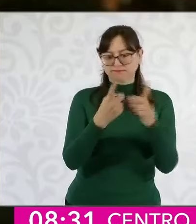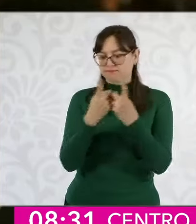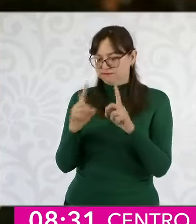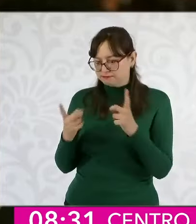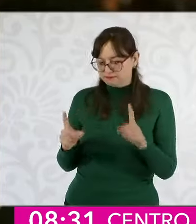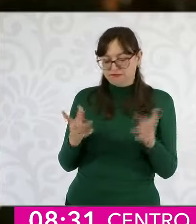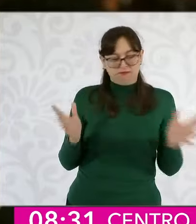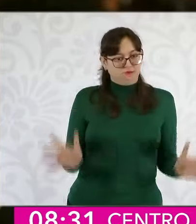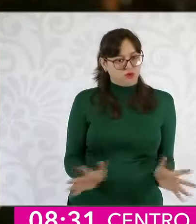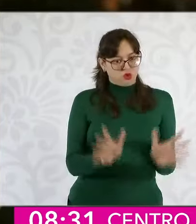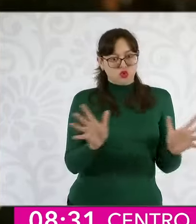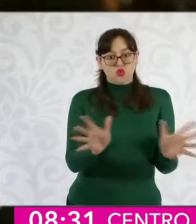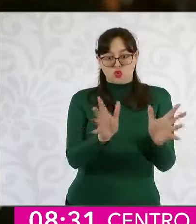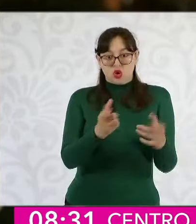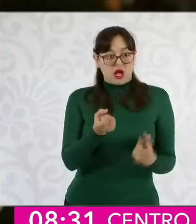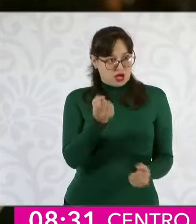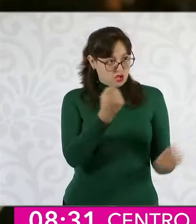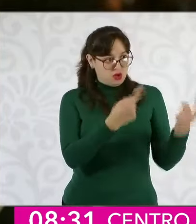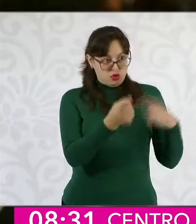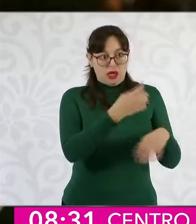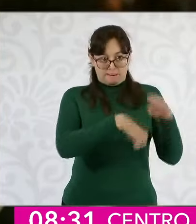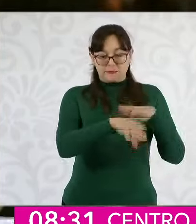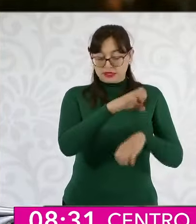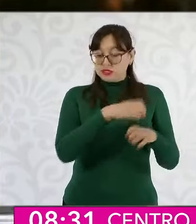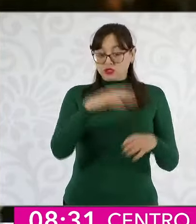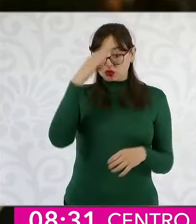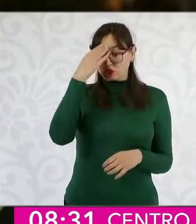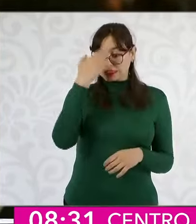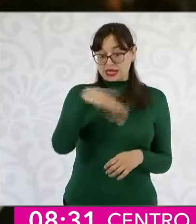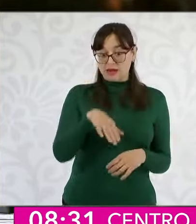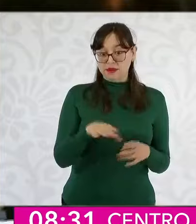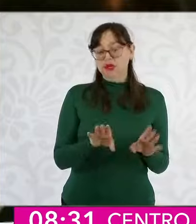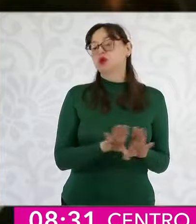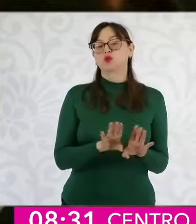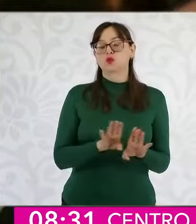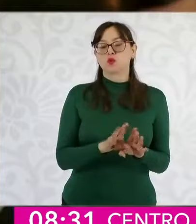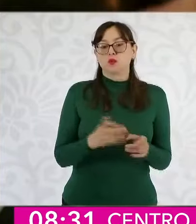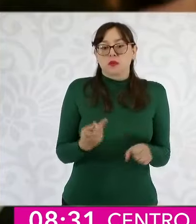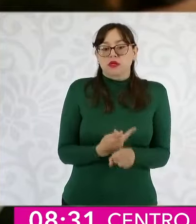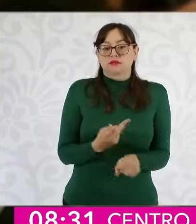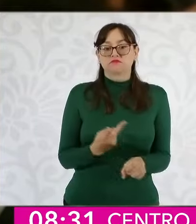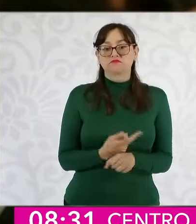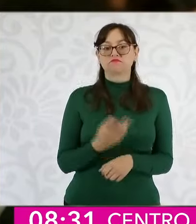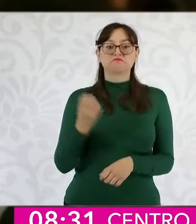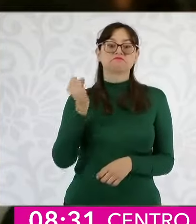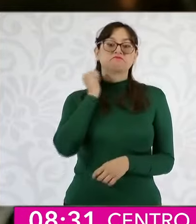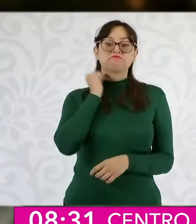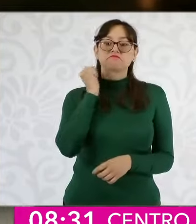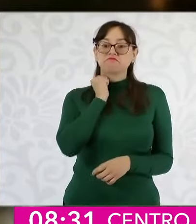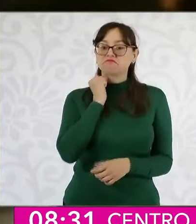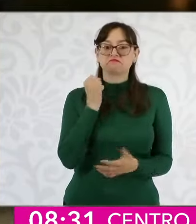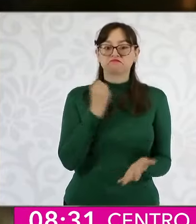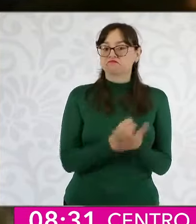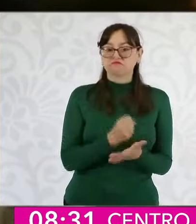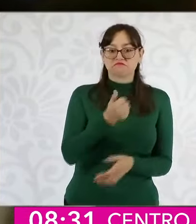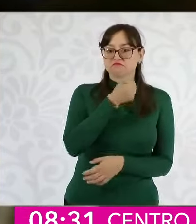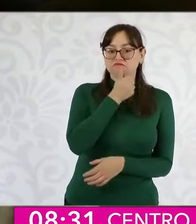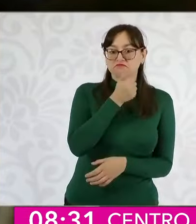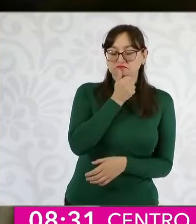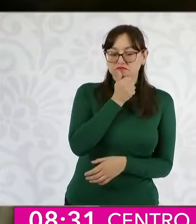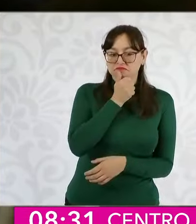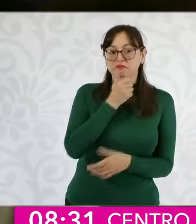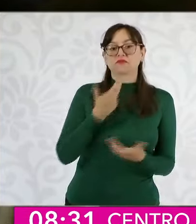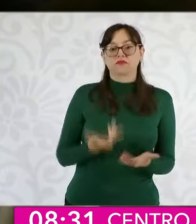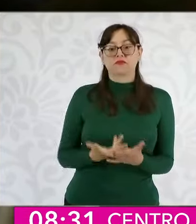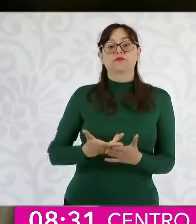empresarios presentes que tienen este involucramiento. Esa está, digamos, atorada en el Senado, porque ya se aprobó por parte de la